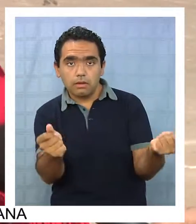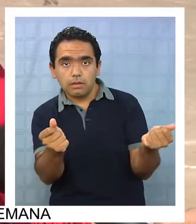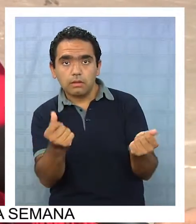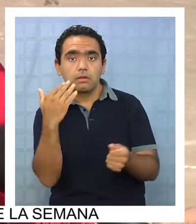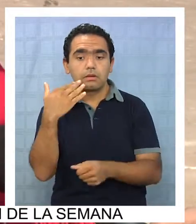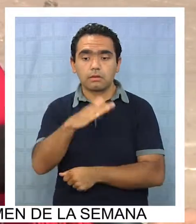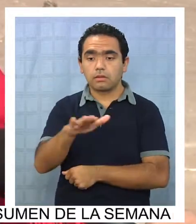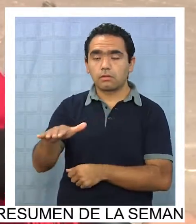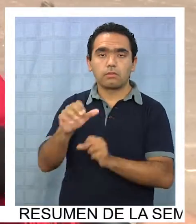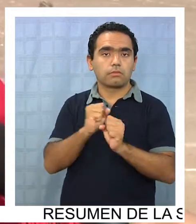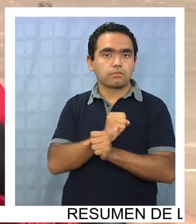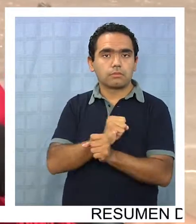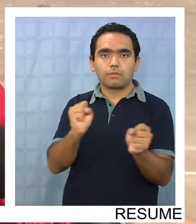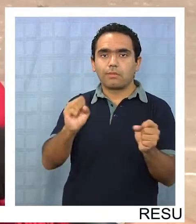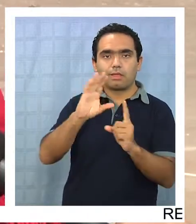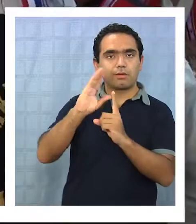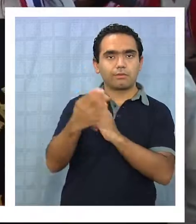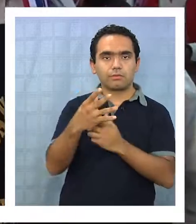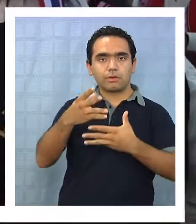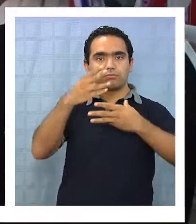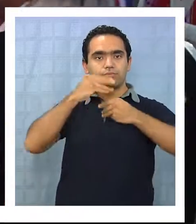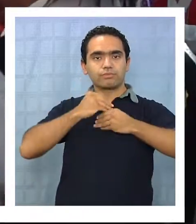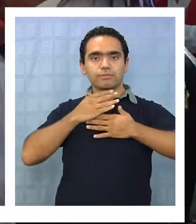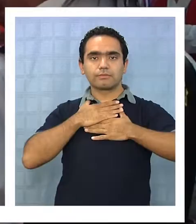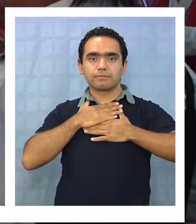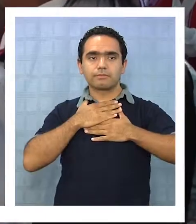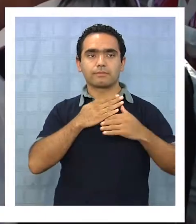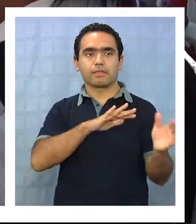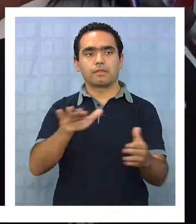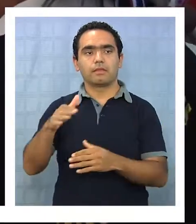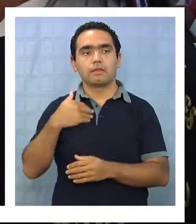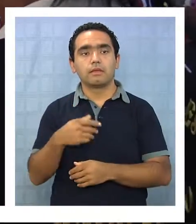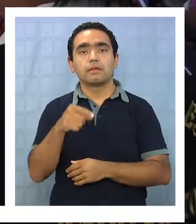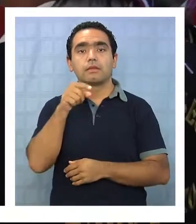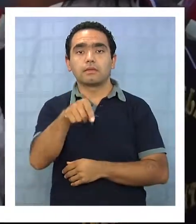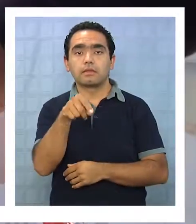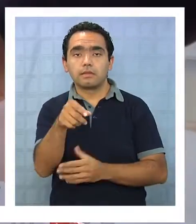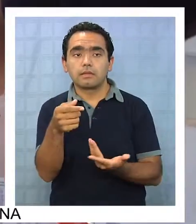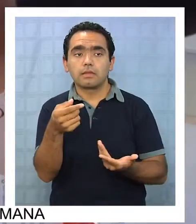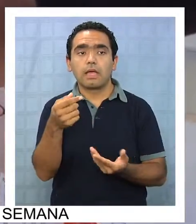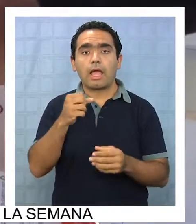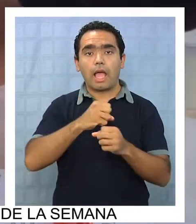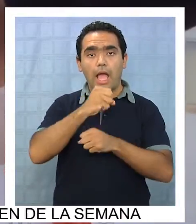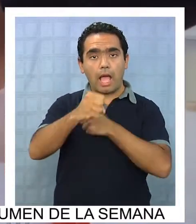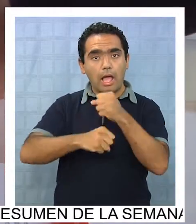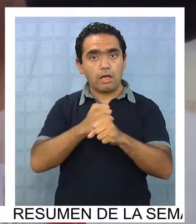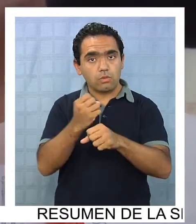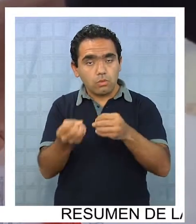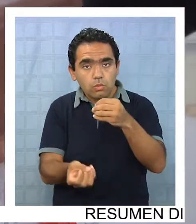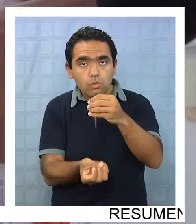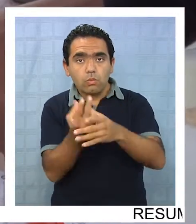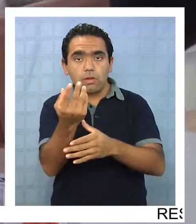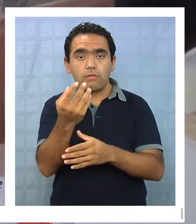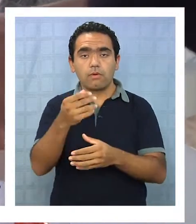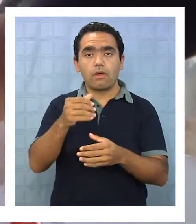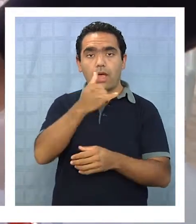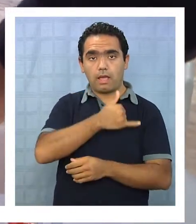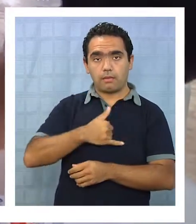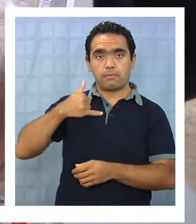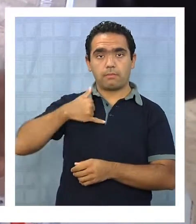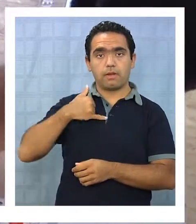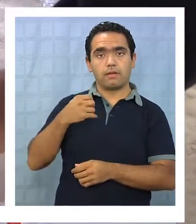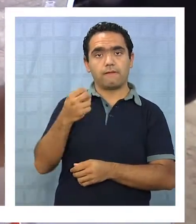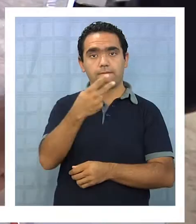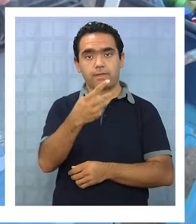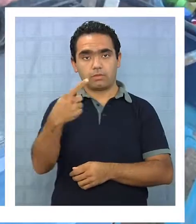ya no van a poder llevar las culturas que tenemos. En la víspera del Machac Mara, Año Nuevo Aymara, este 21 de junio, destacan